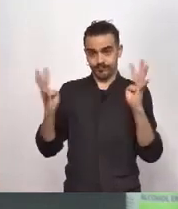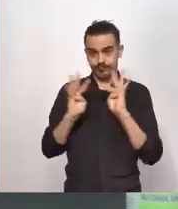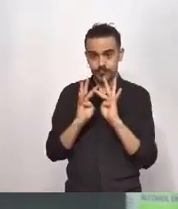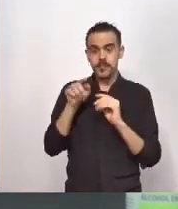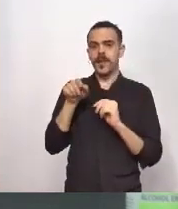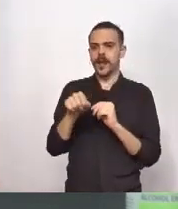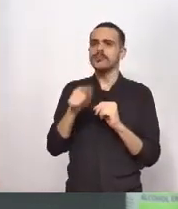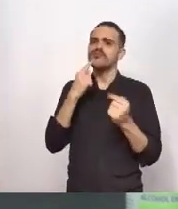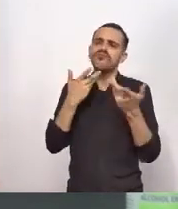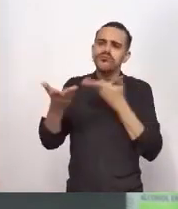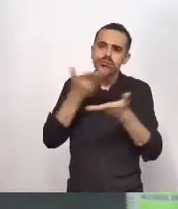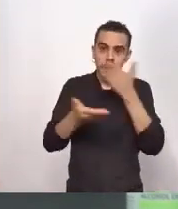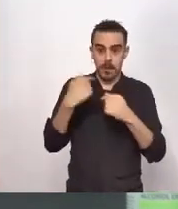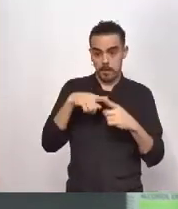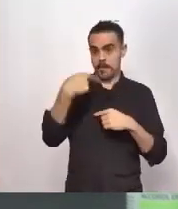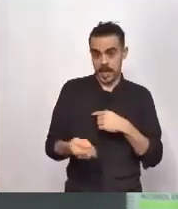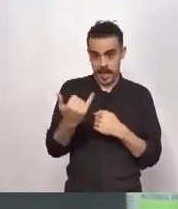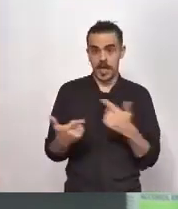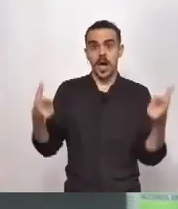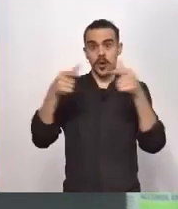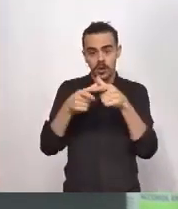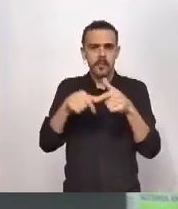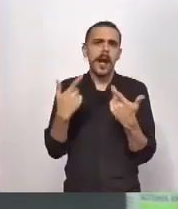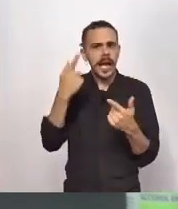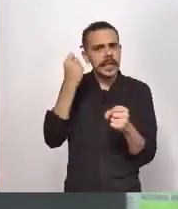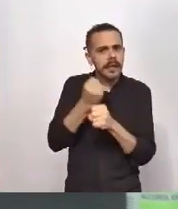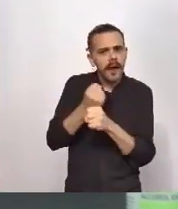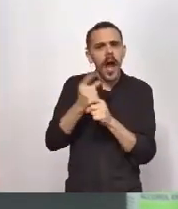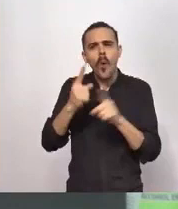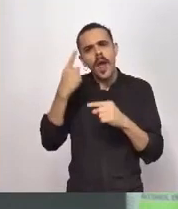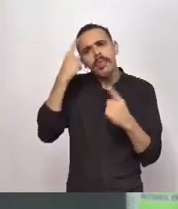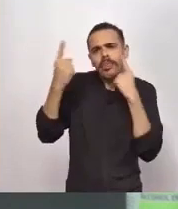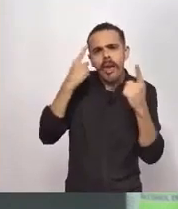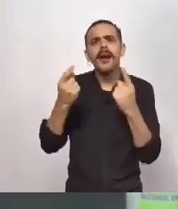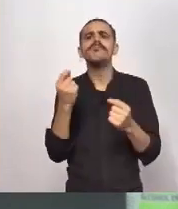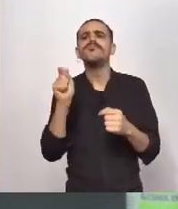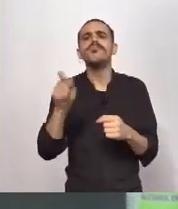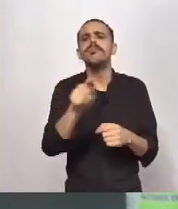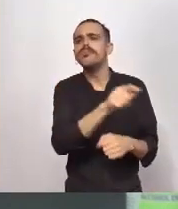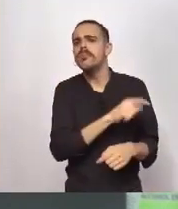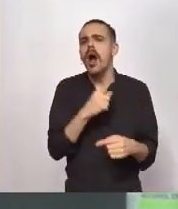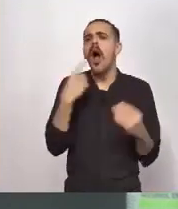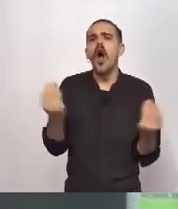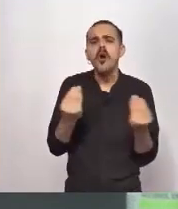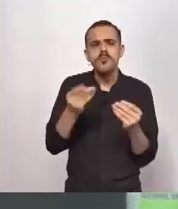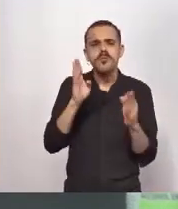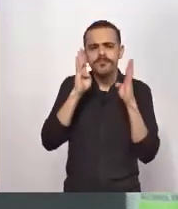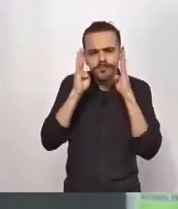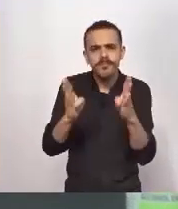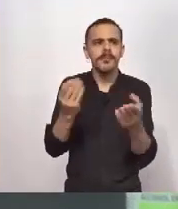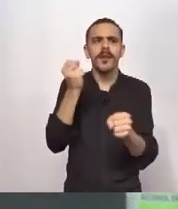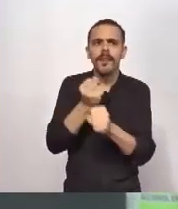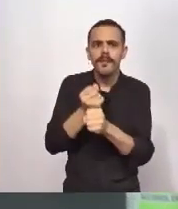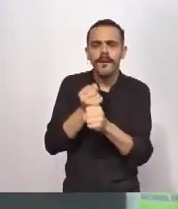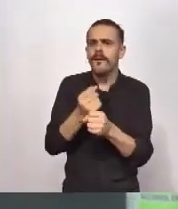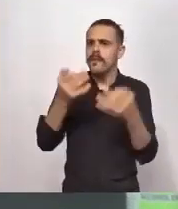ver ideas en conjunto de cómo están abordando las municipalidades de nuestra provincia